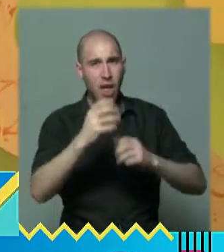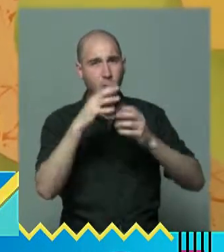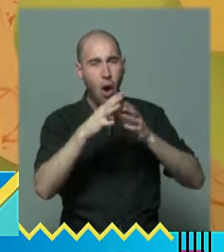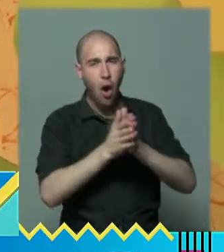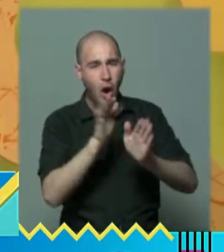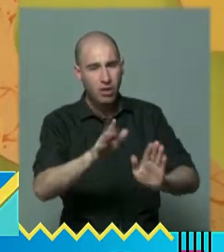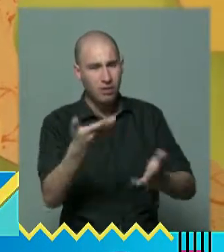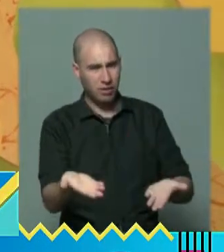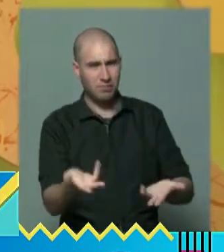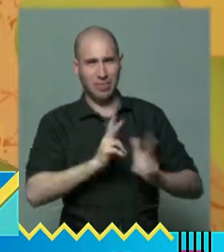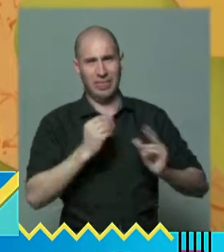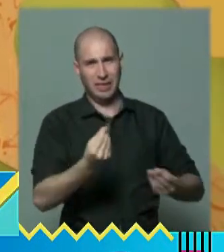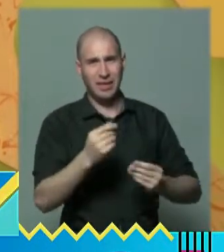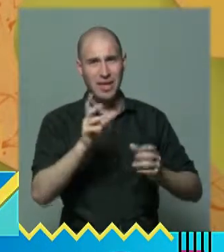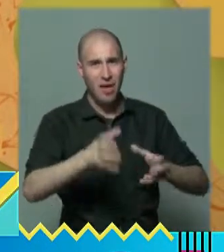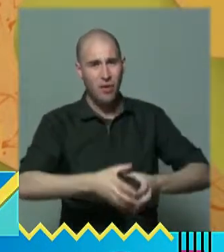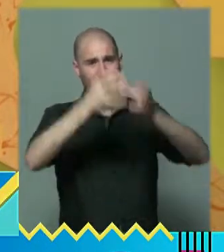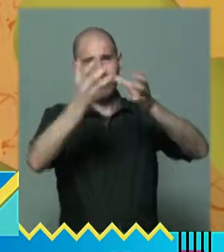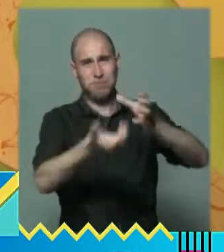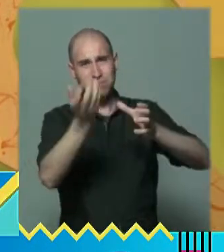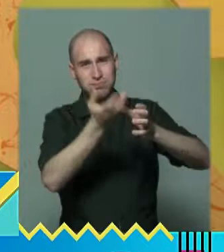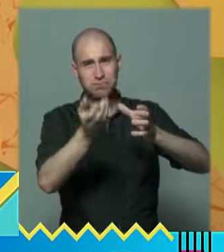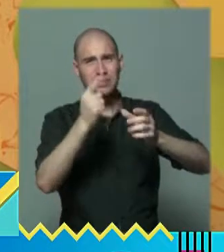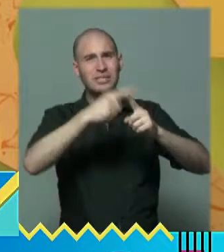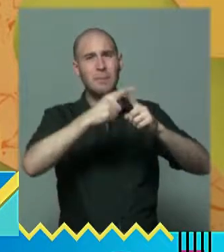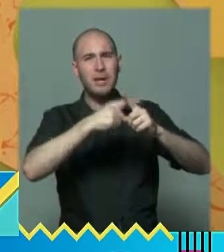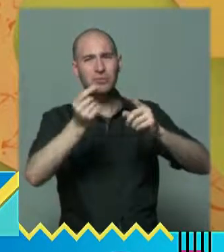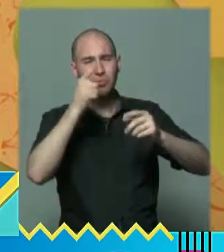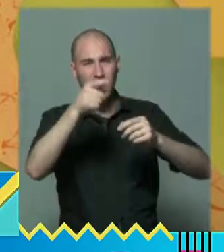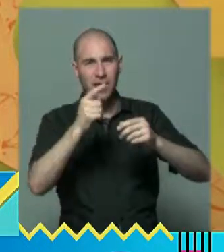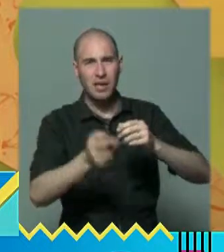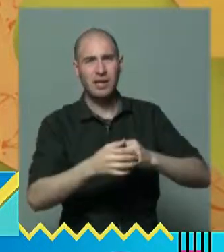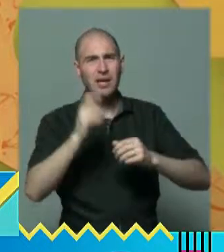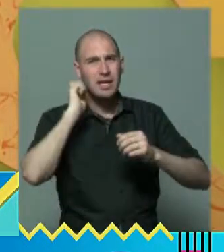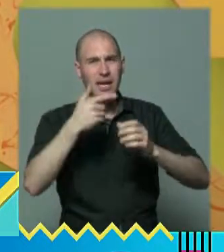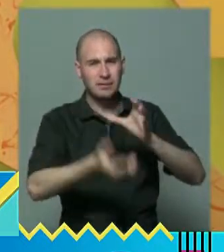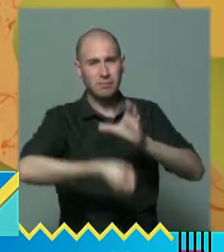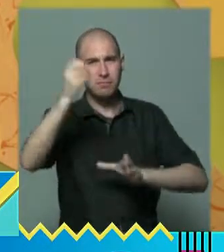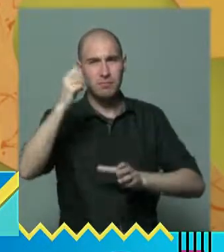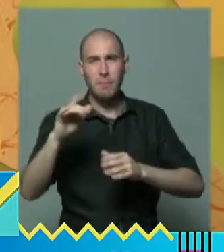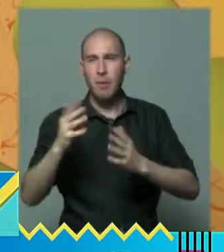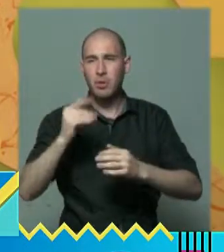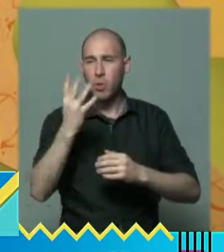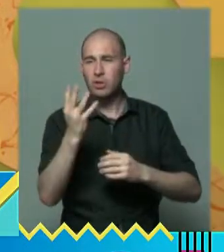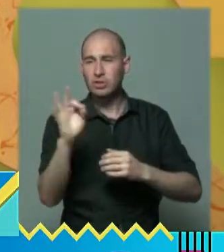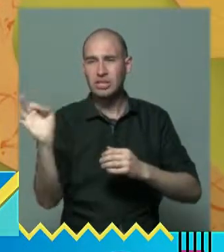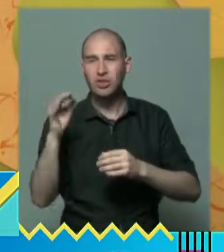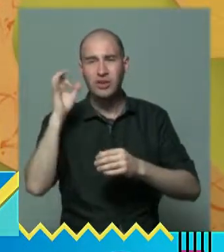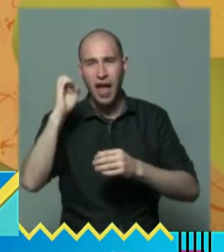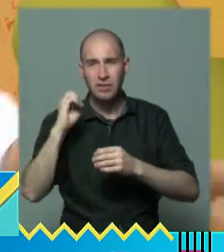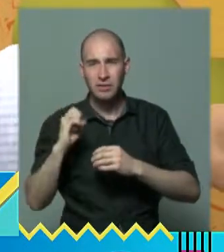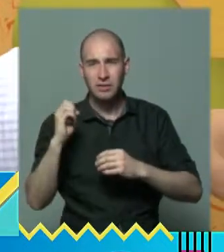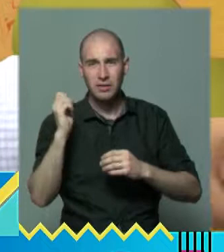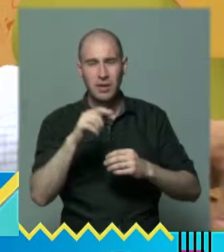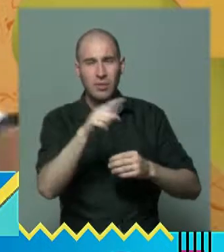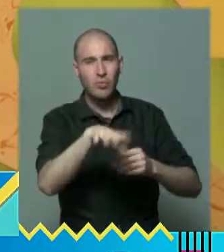está diciendo? Esa chimenea que tiene para allá arriba, ¿a qué temperatura saca los gases de escape? Y más o menos unos 400 grados. Ah, y